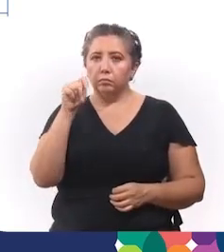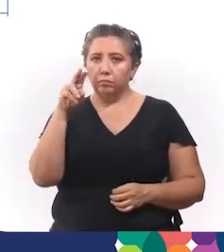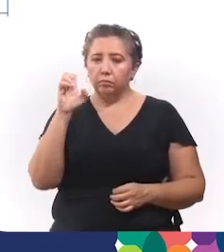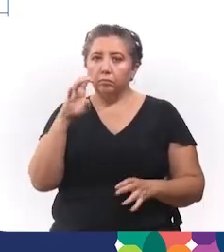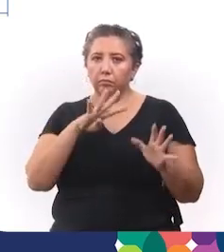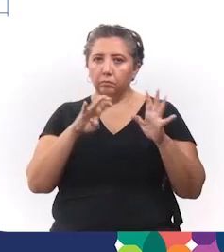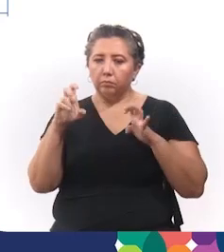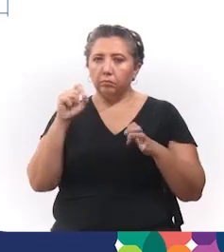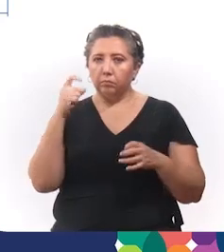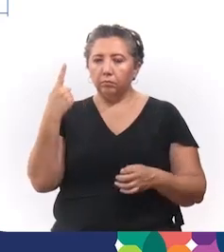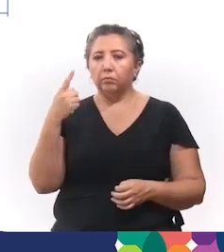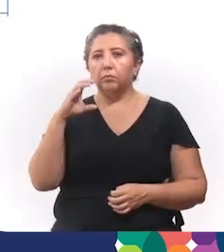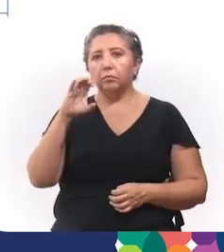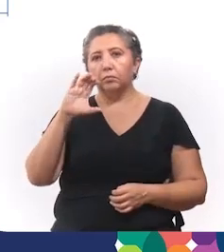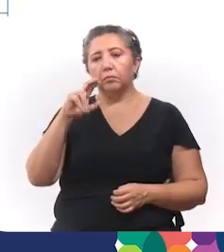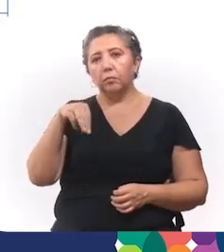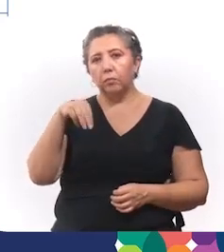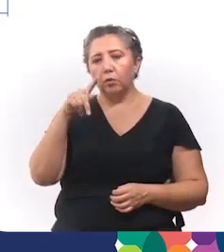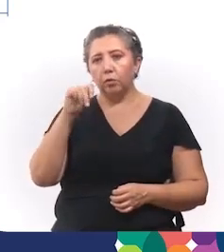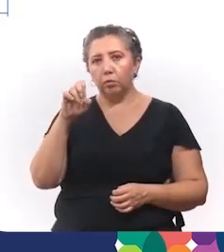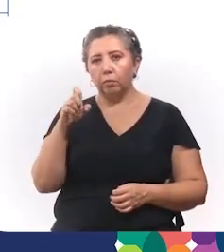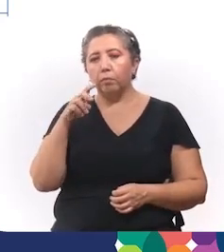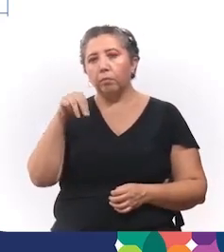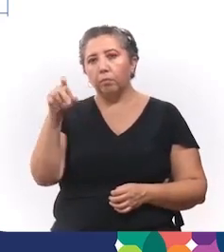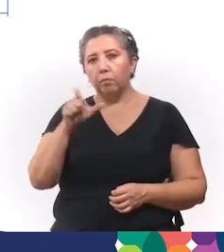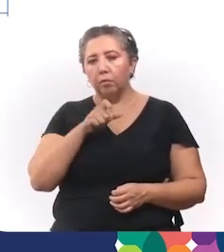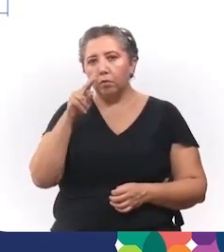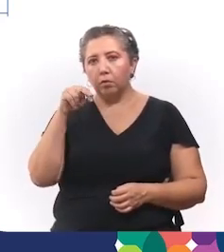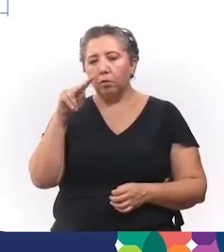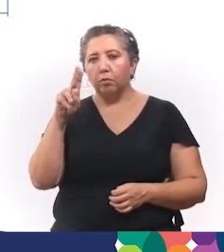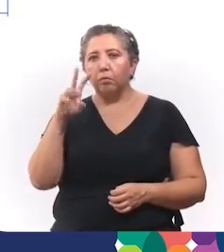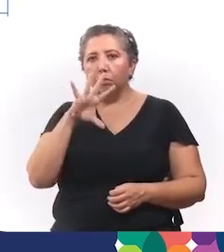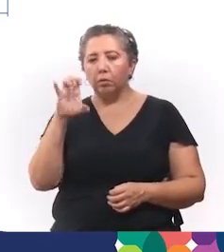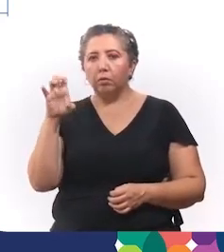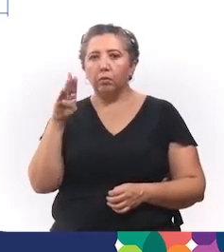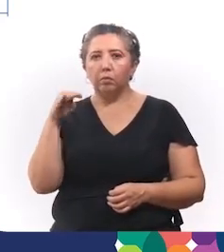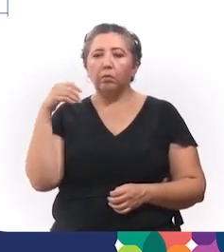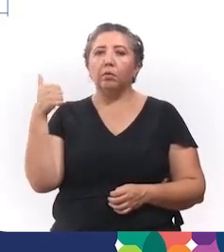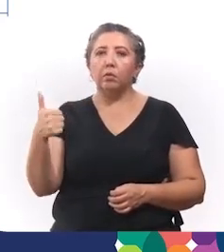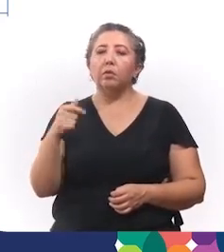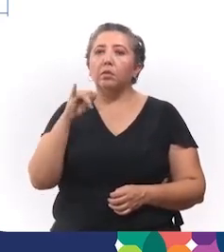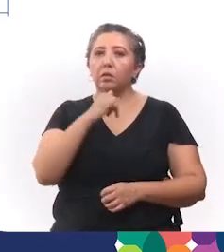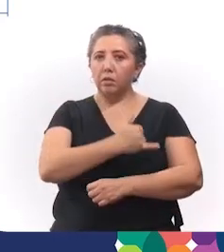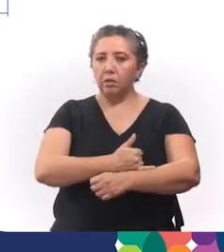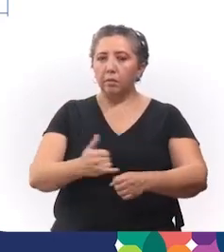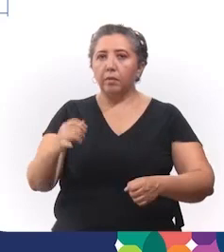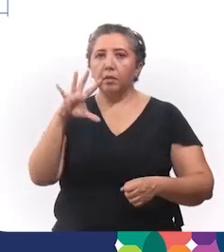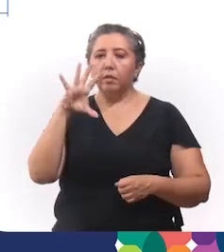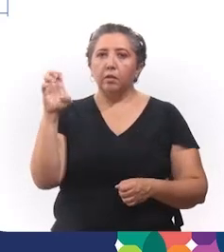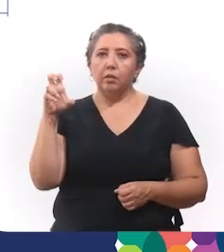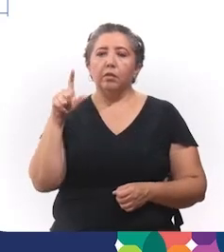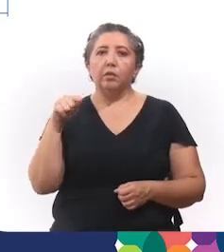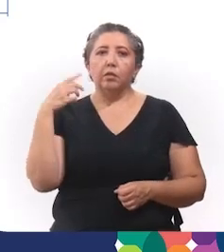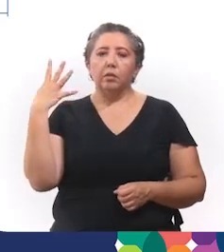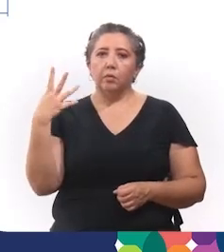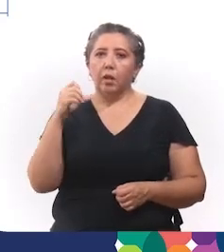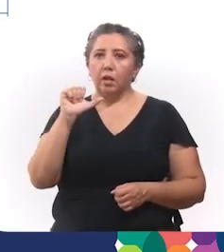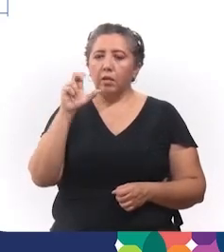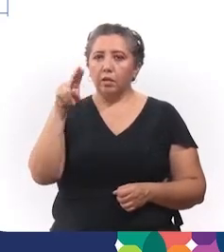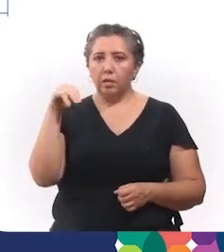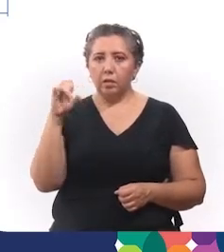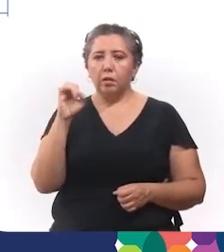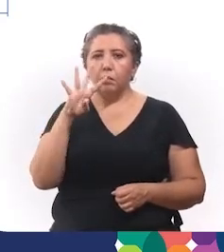921, Motul, 825, Maxcanú, 596, Izamal, 574,